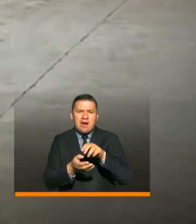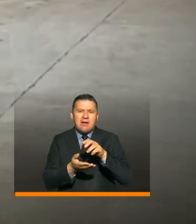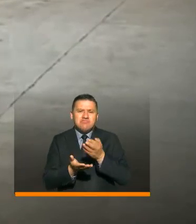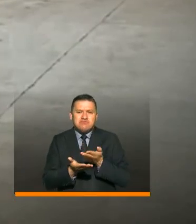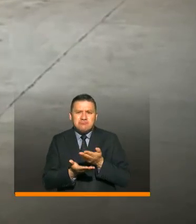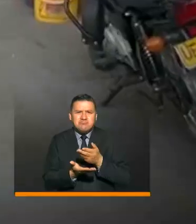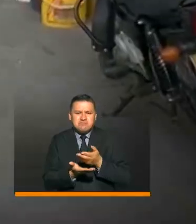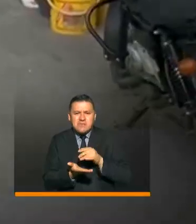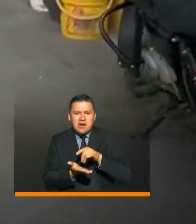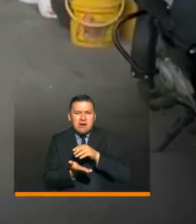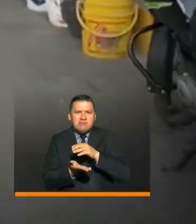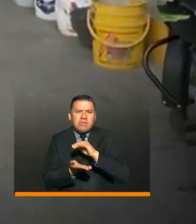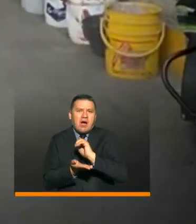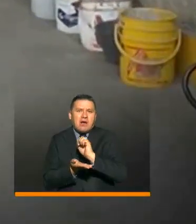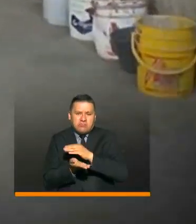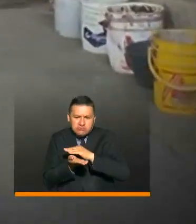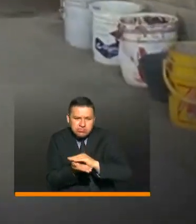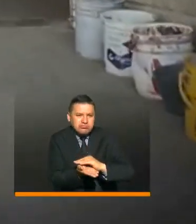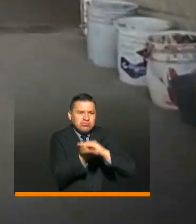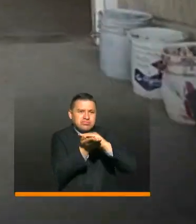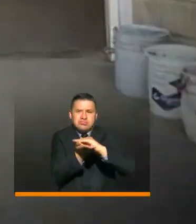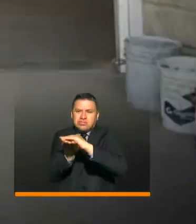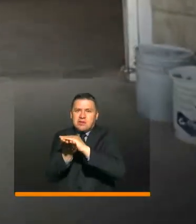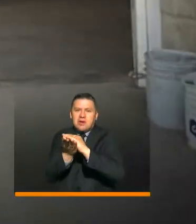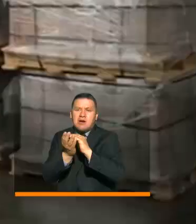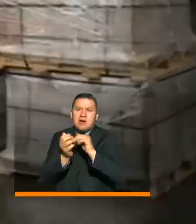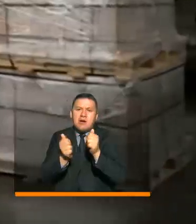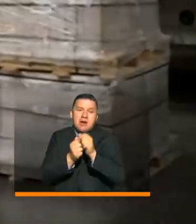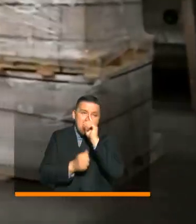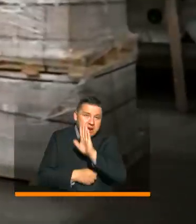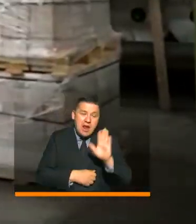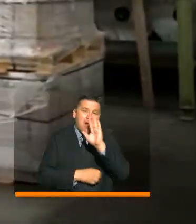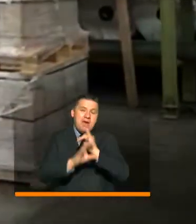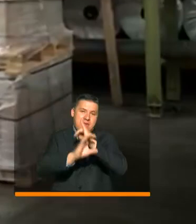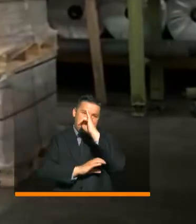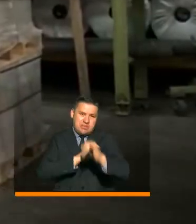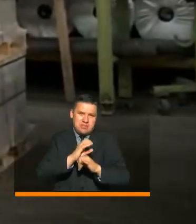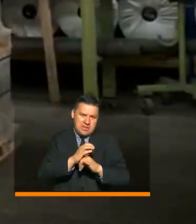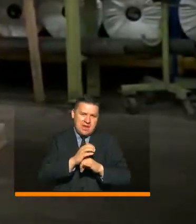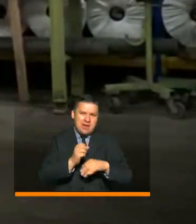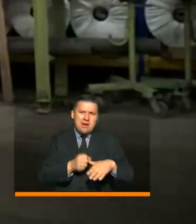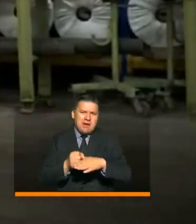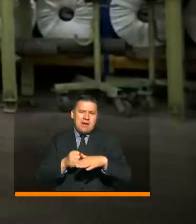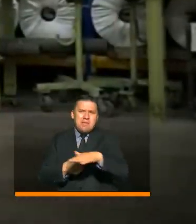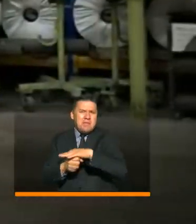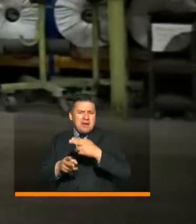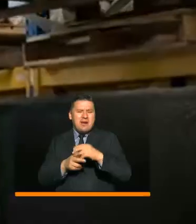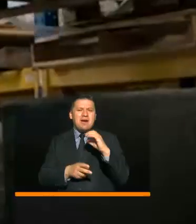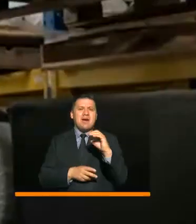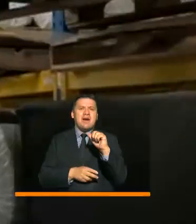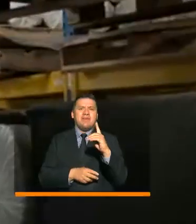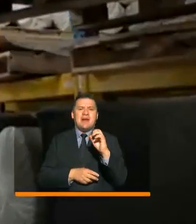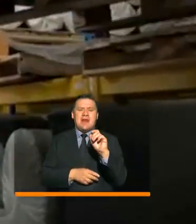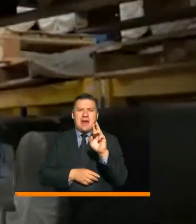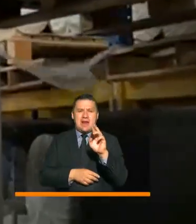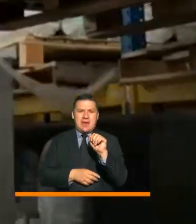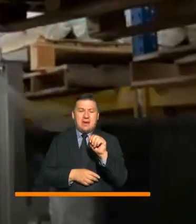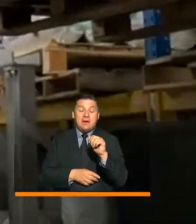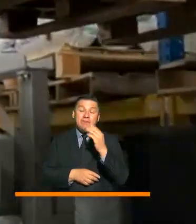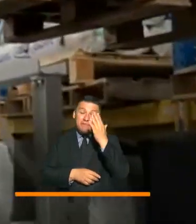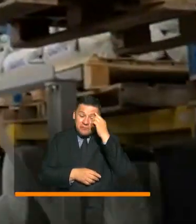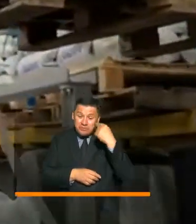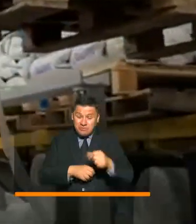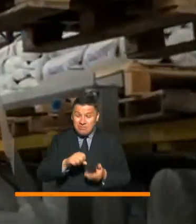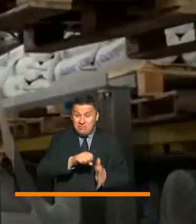a compañías nacionales e internacionales en la zona franca de la Candelaria. Durante la pandemia afrontamos un riesgo muy